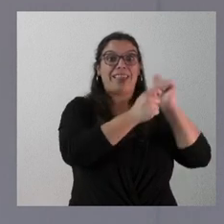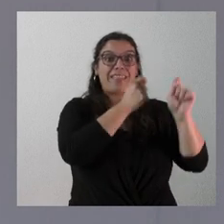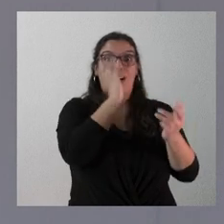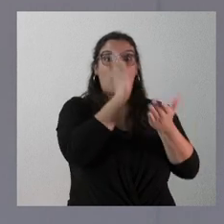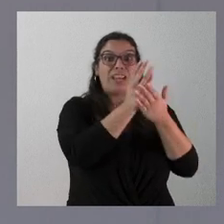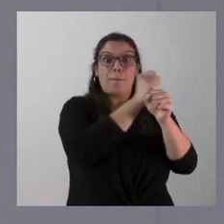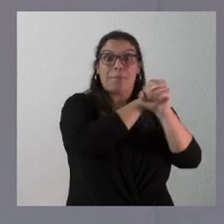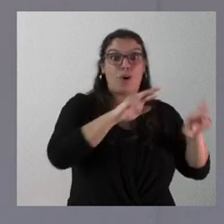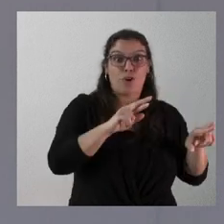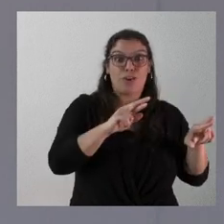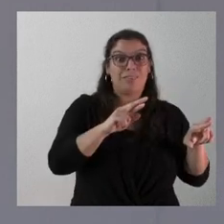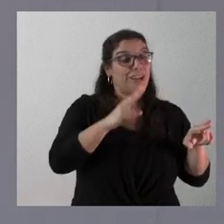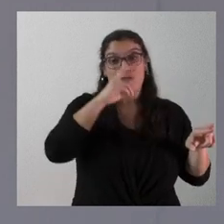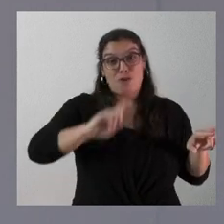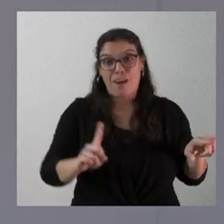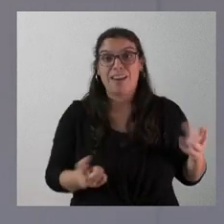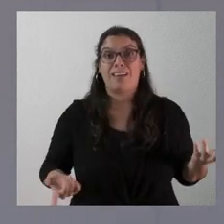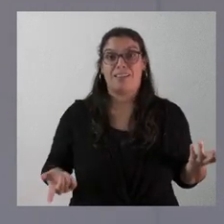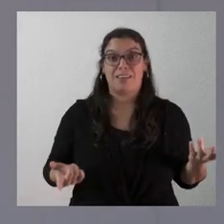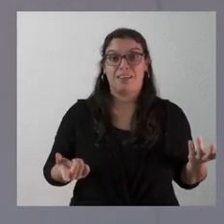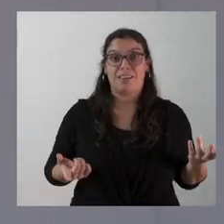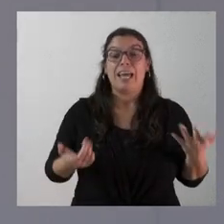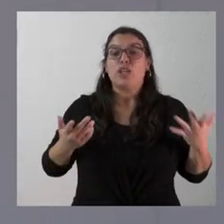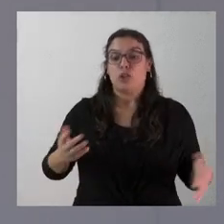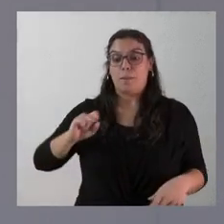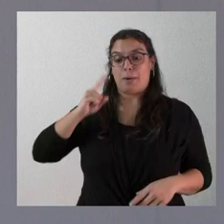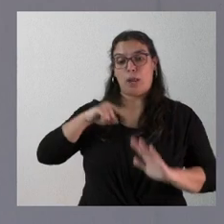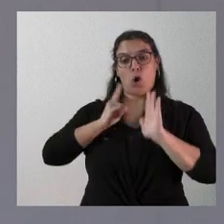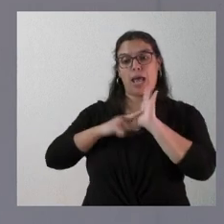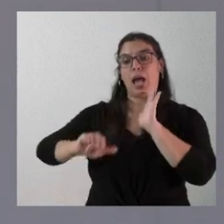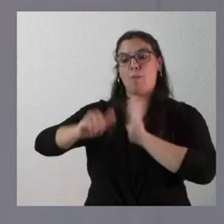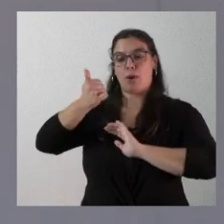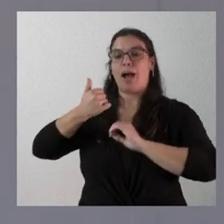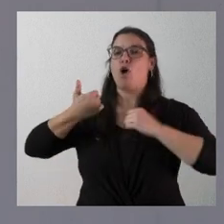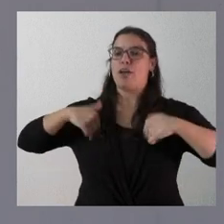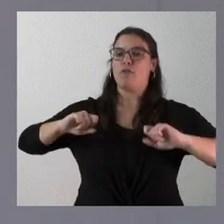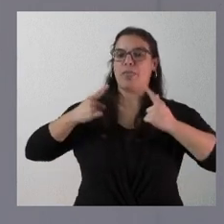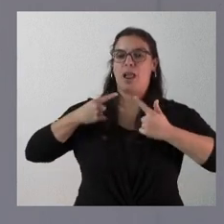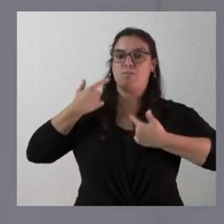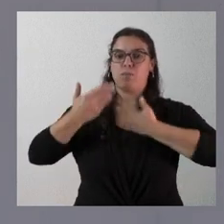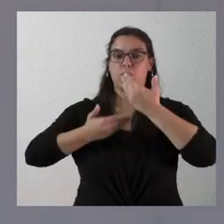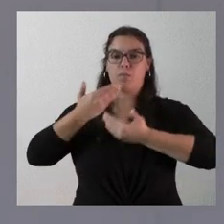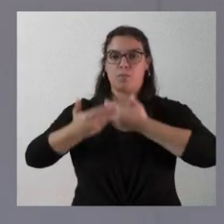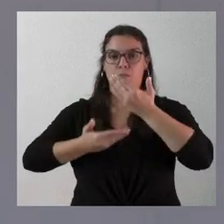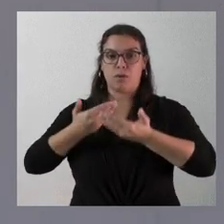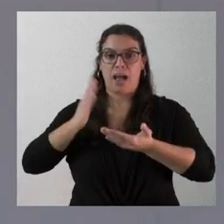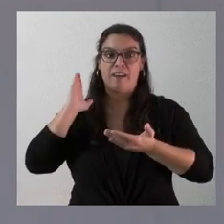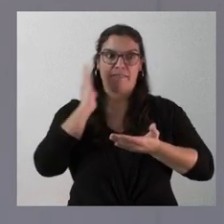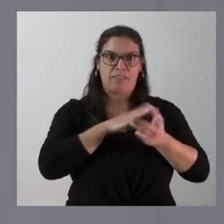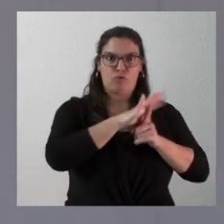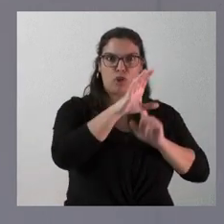y esta idea de que después de aprobarse una Norma y entrar en vigor y que afecta el código penal